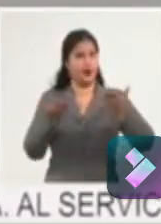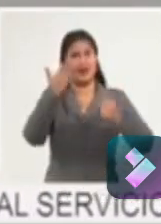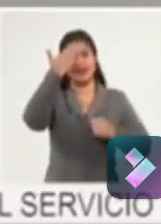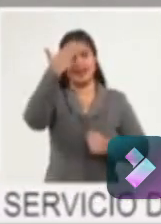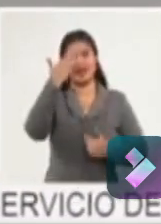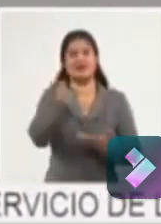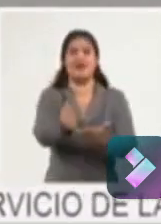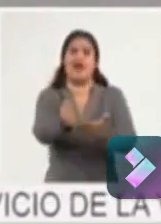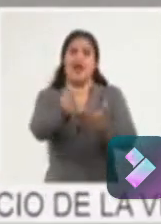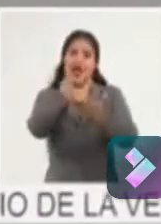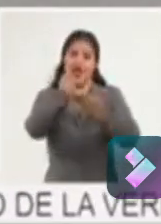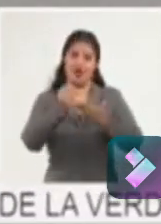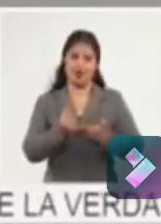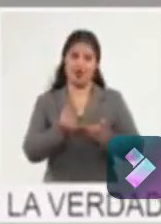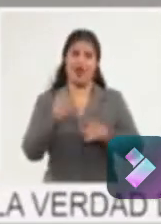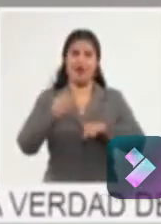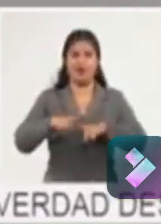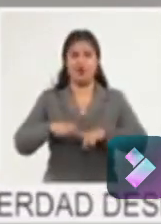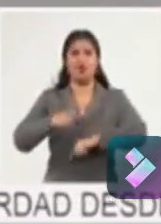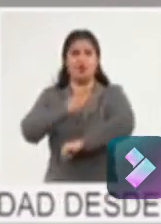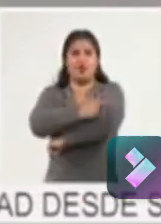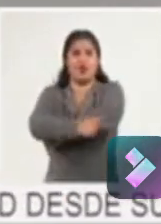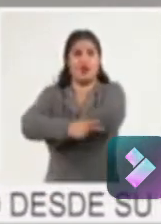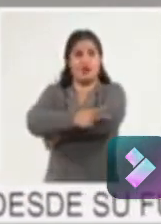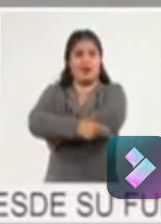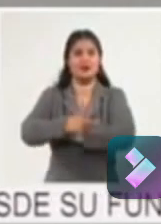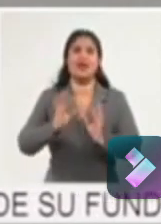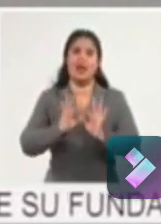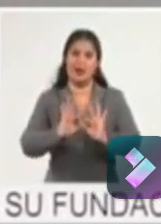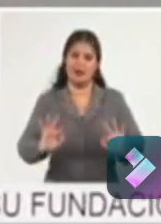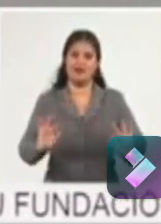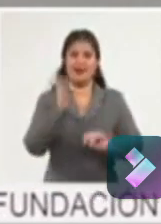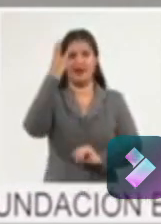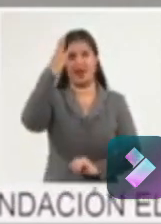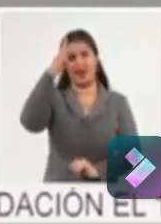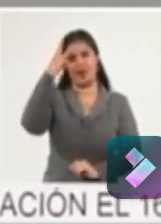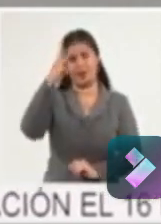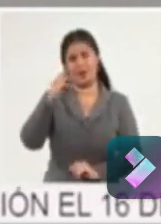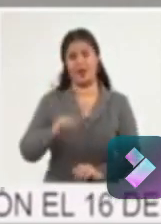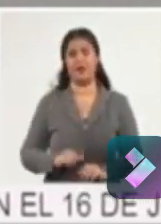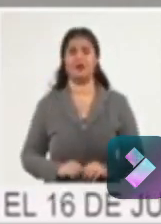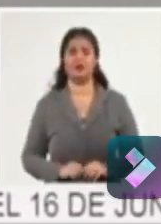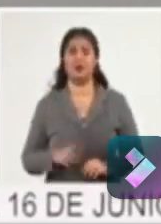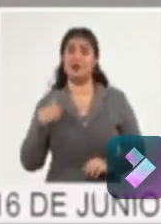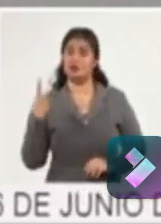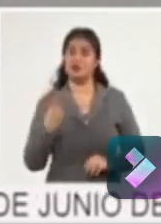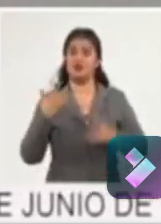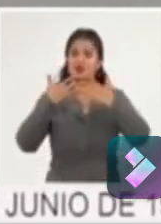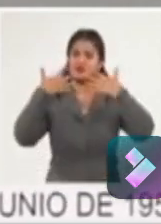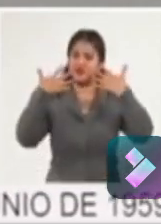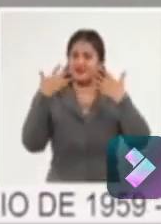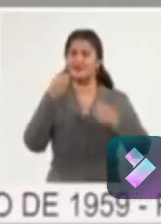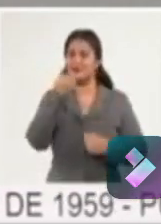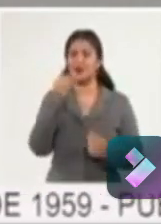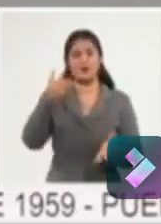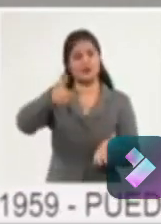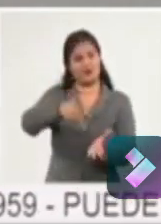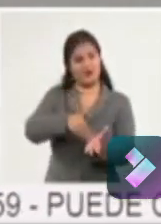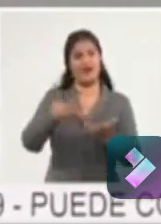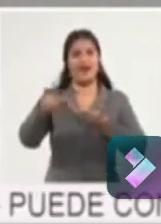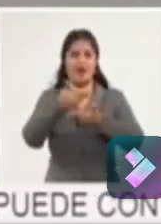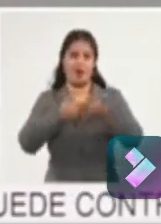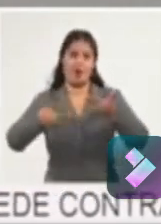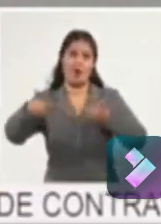pudiéramos vernos con ustedes para decirles estos sentimientos, para compartir estas emociones y para que